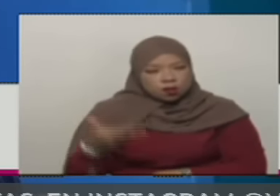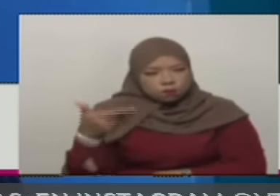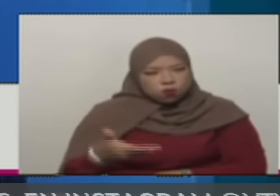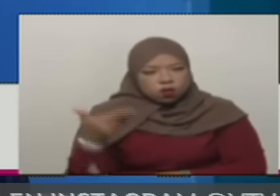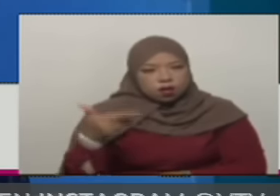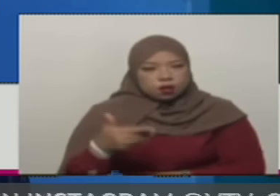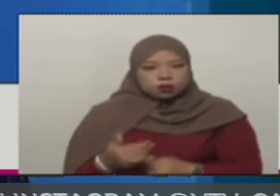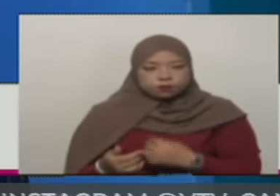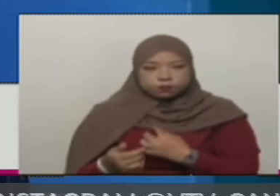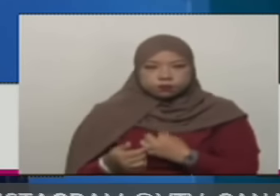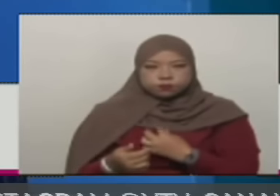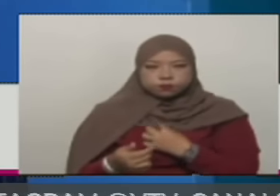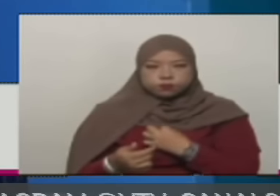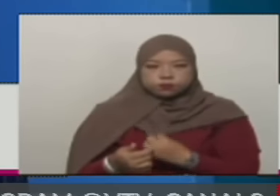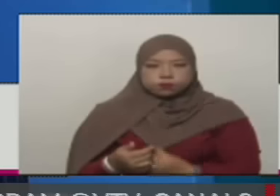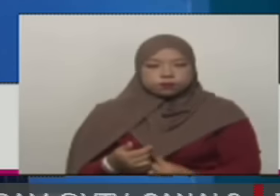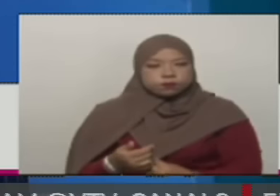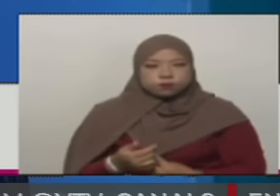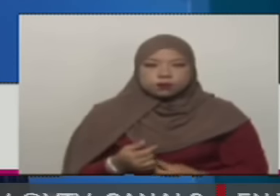Nosotros hemos jugado limpio siempre.